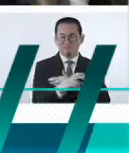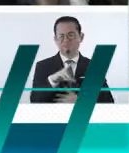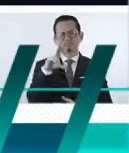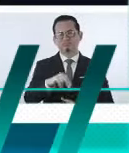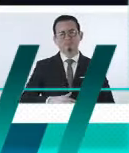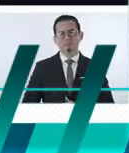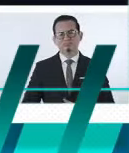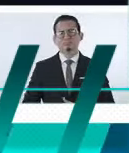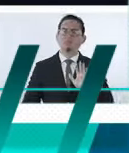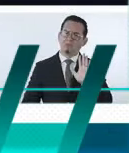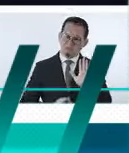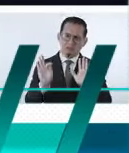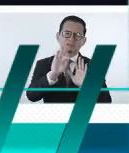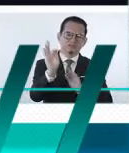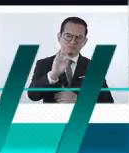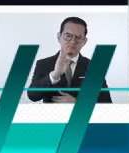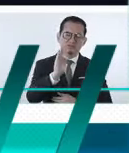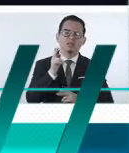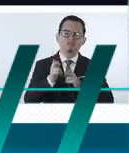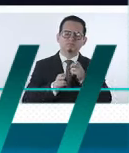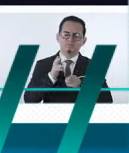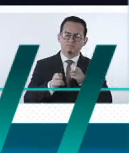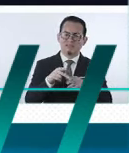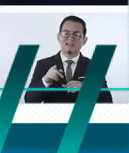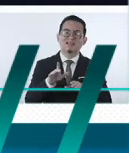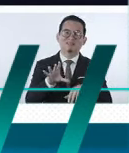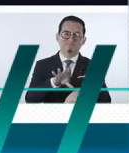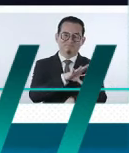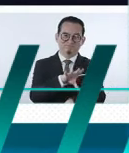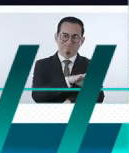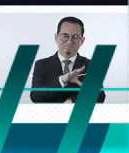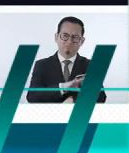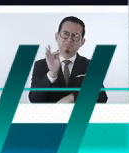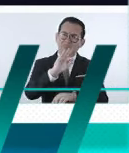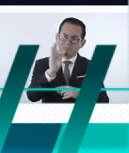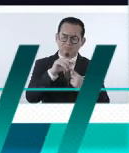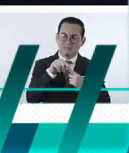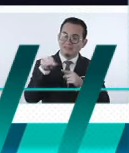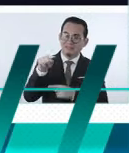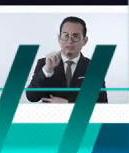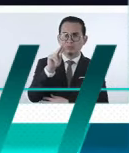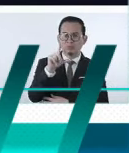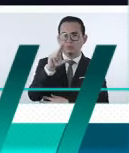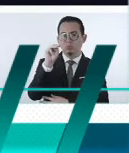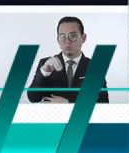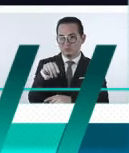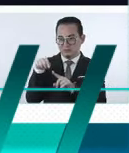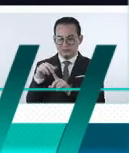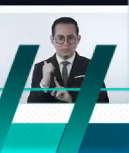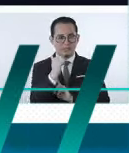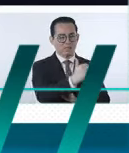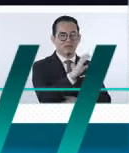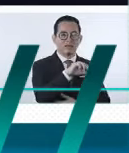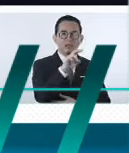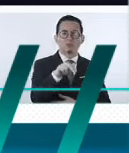permitieron. Y lo permitieron. Pero venir a decir que porque se permitió ese horror, se tiene que seguir